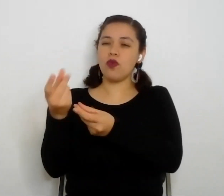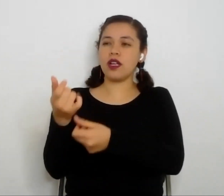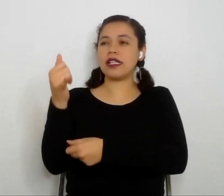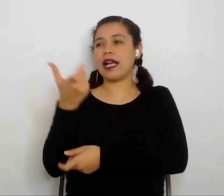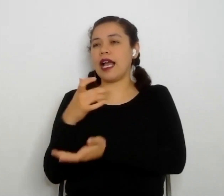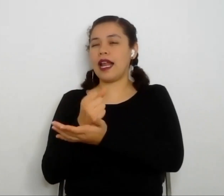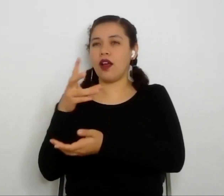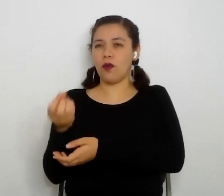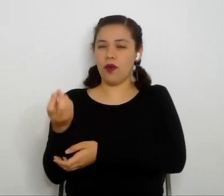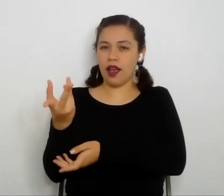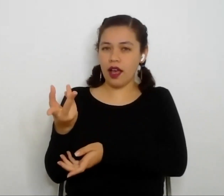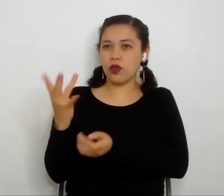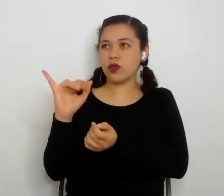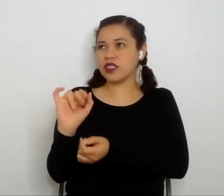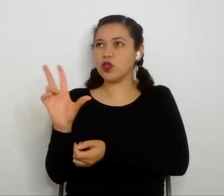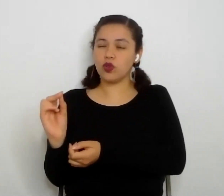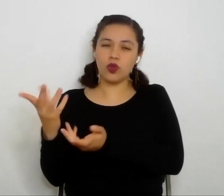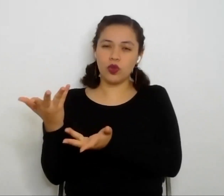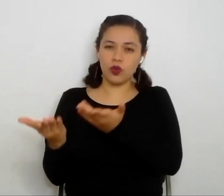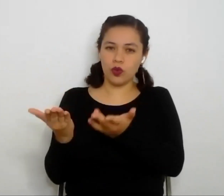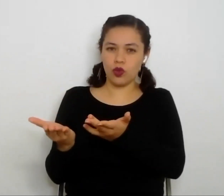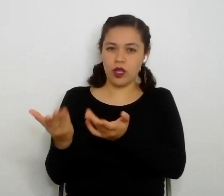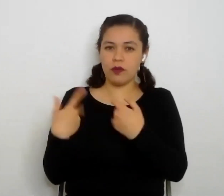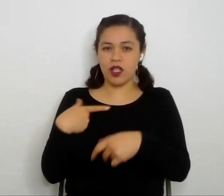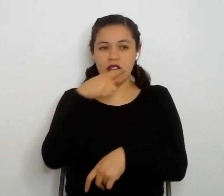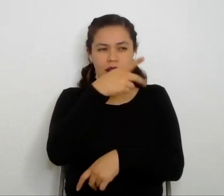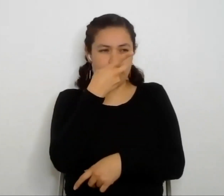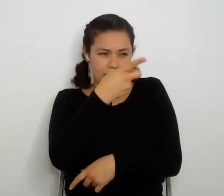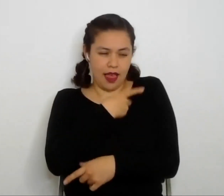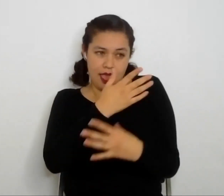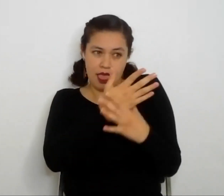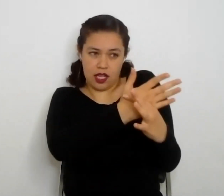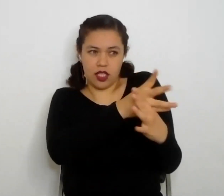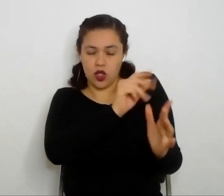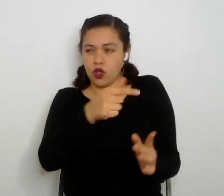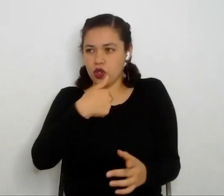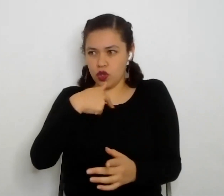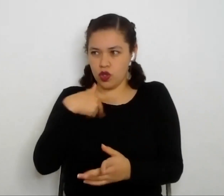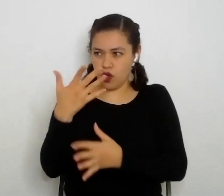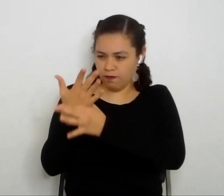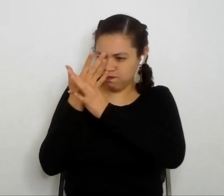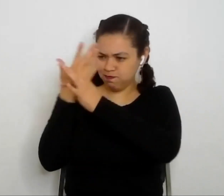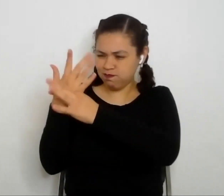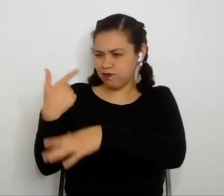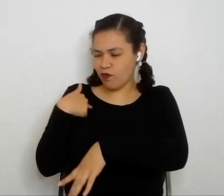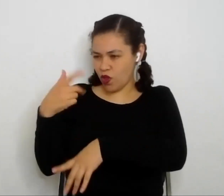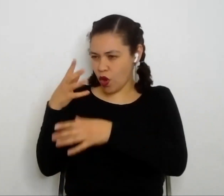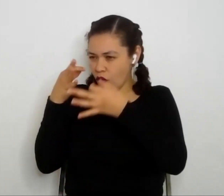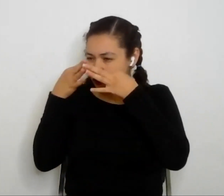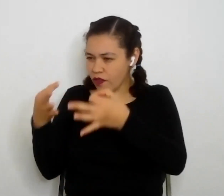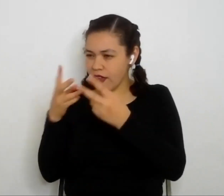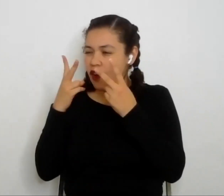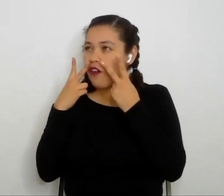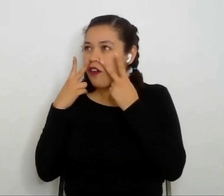no me guío tanto por lo que me dicen, sino cosas que a mí me consten, ¿no? Entonces es un ejercicio un